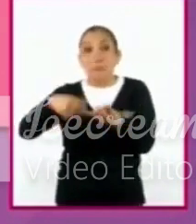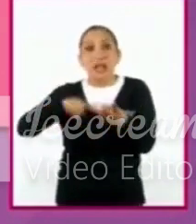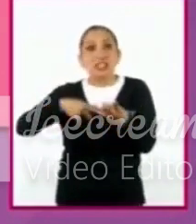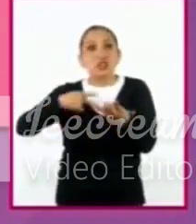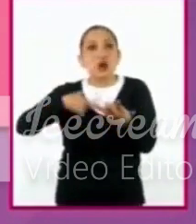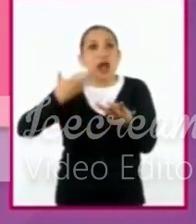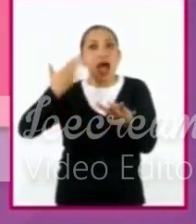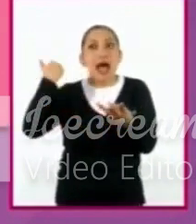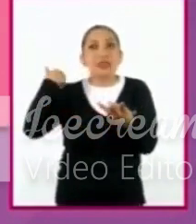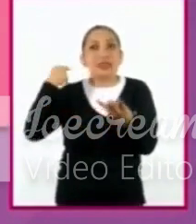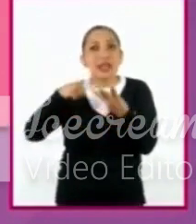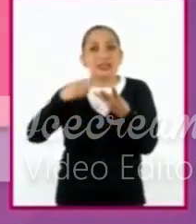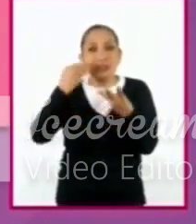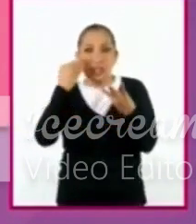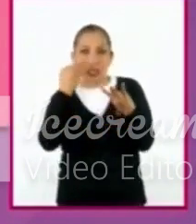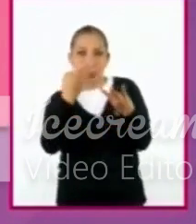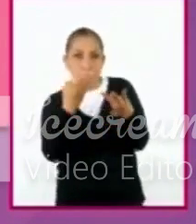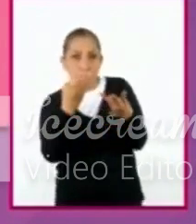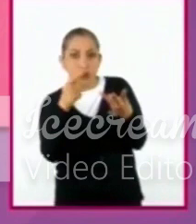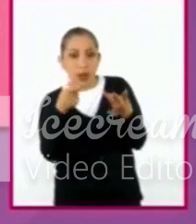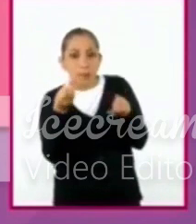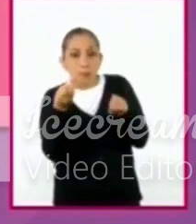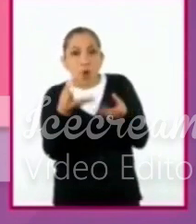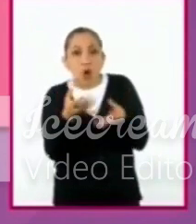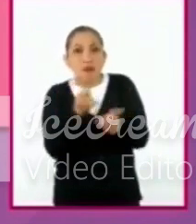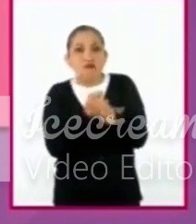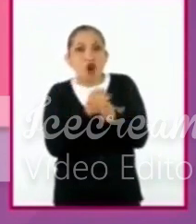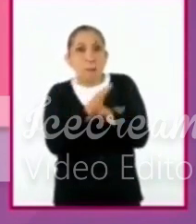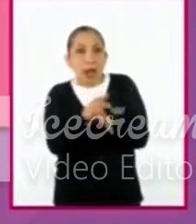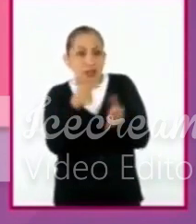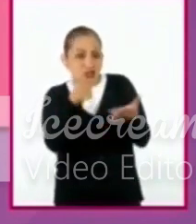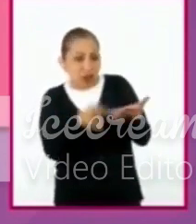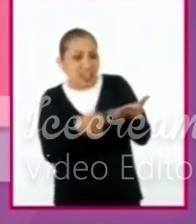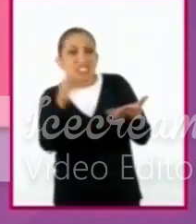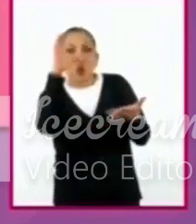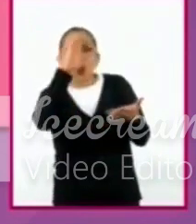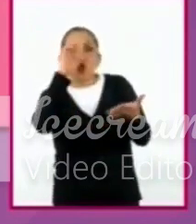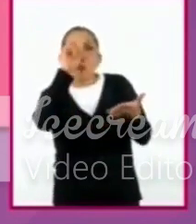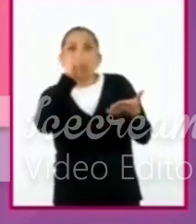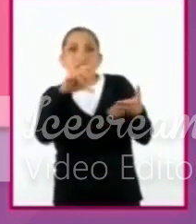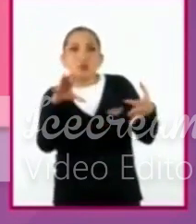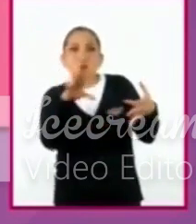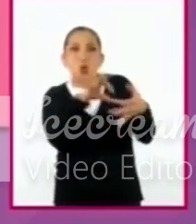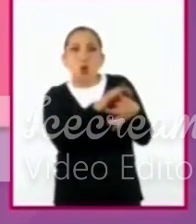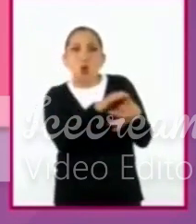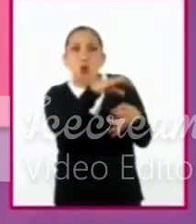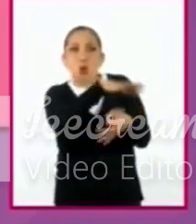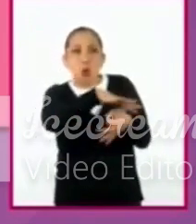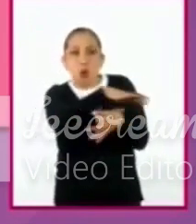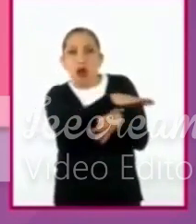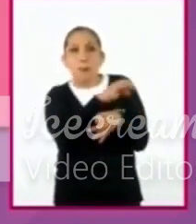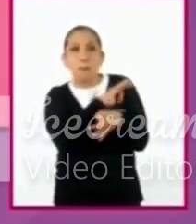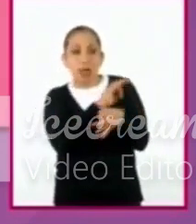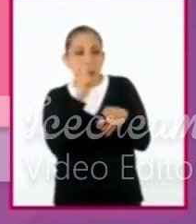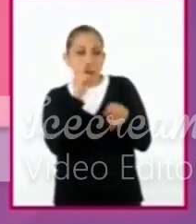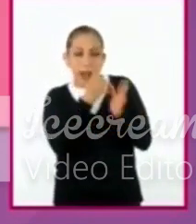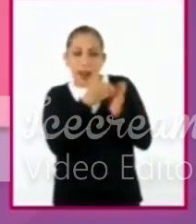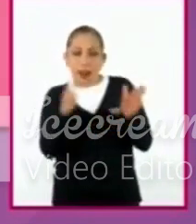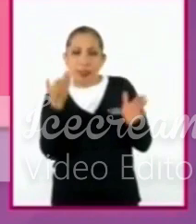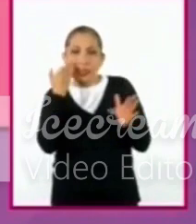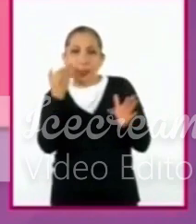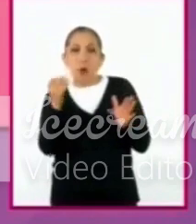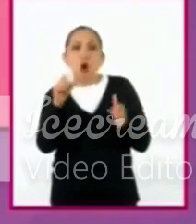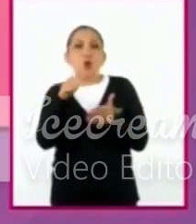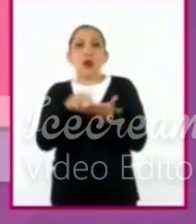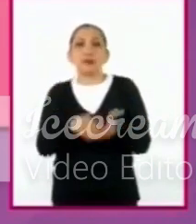humanos, testimonios que aportan información sobre la cultura a la que pertenecieron, que se pueden ubicar en un tiempo